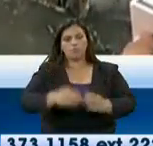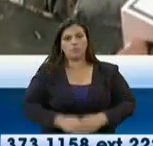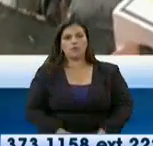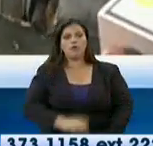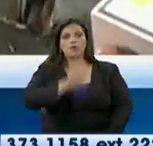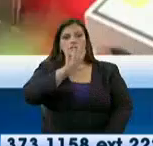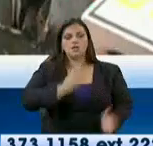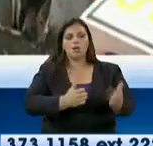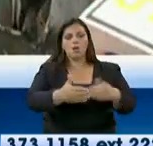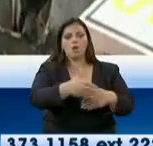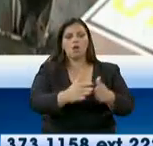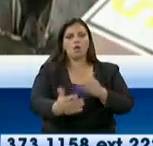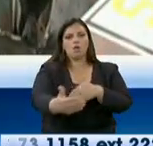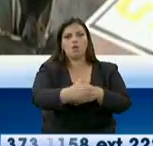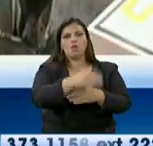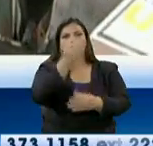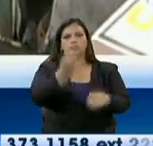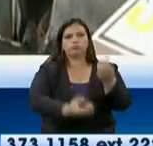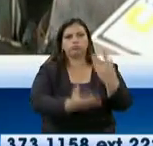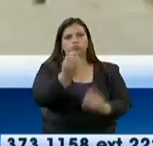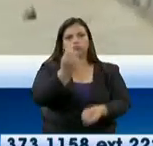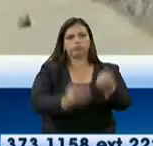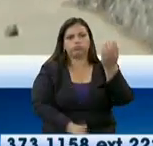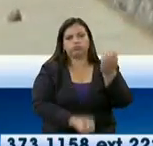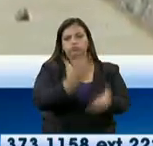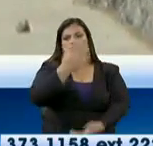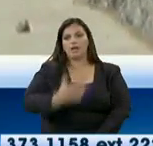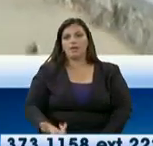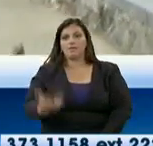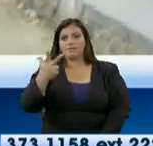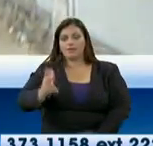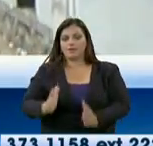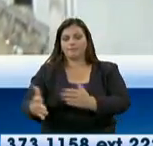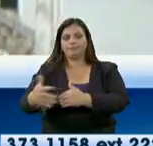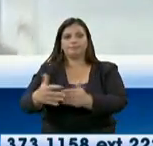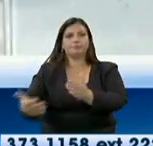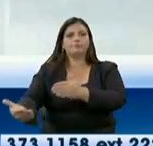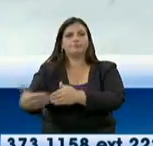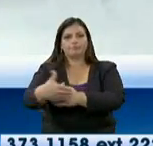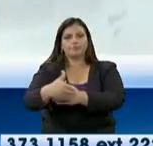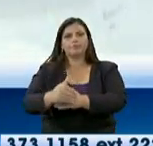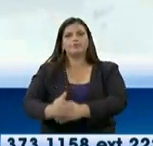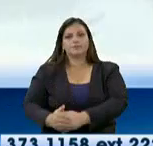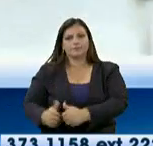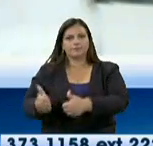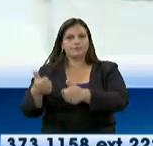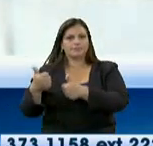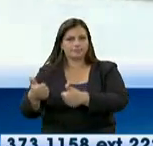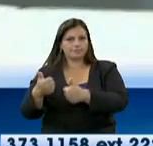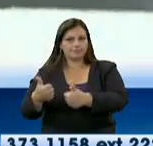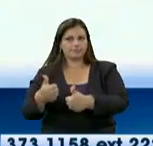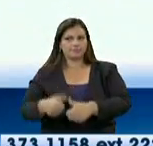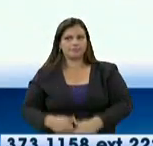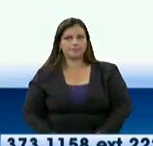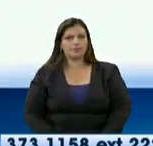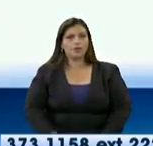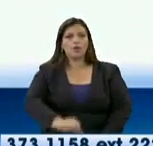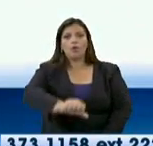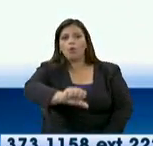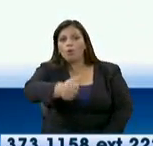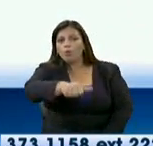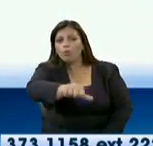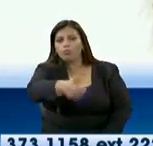por el incendio, 3 están en perfecto estado y el restante 7 están dañadas porque la comunidad quiso